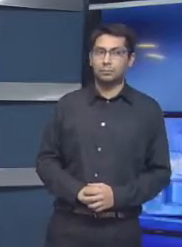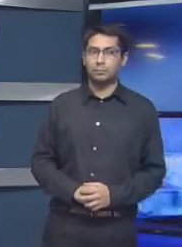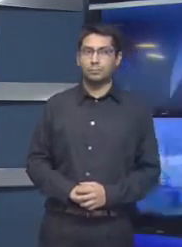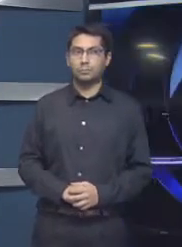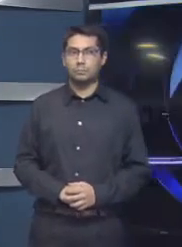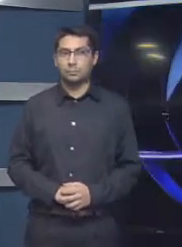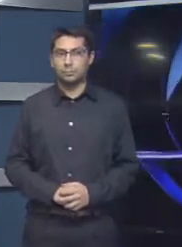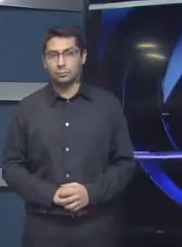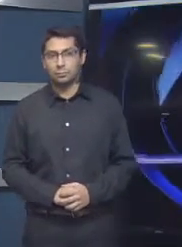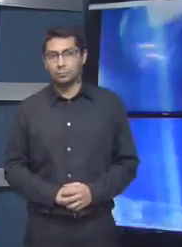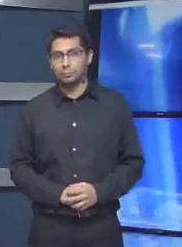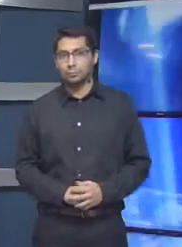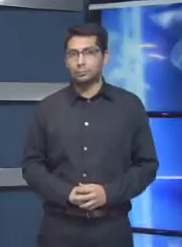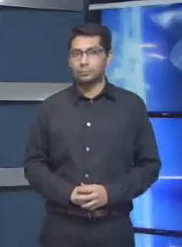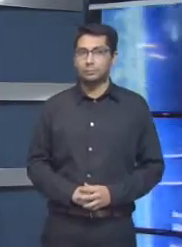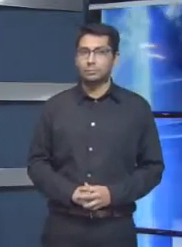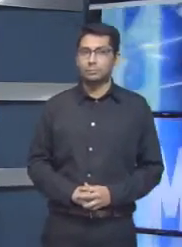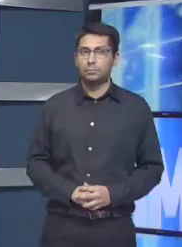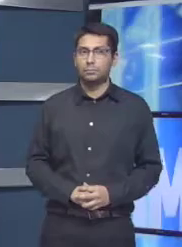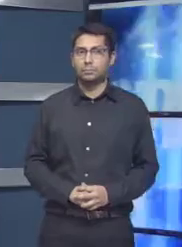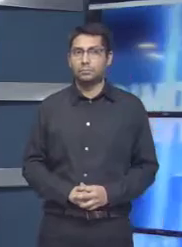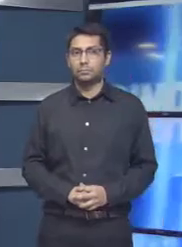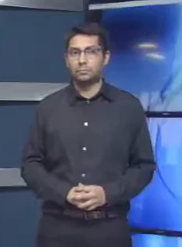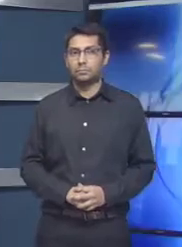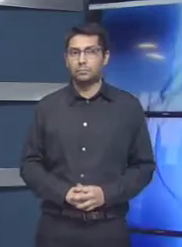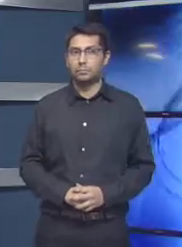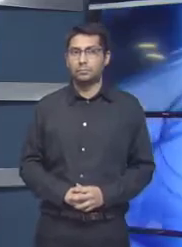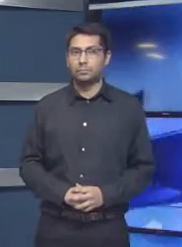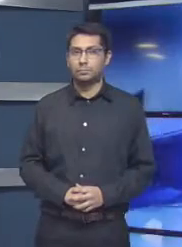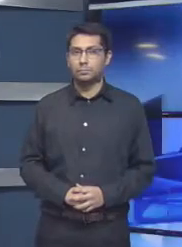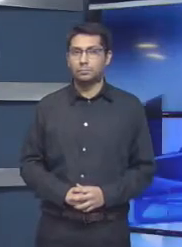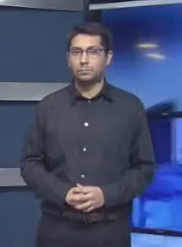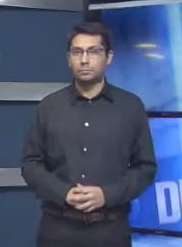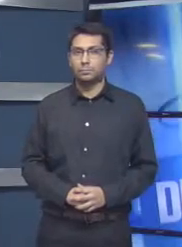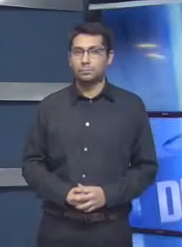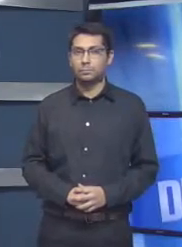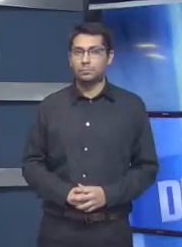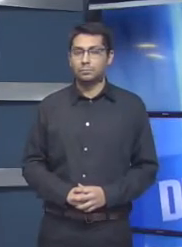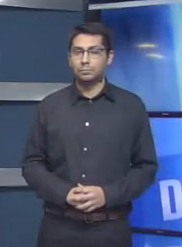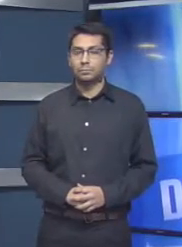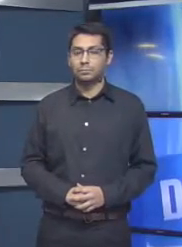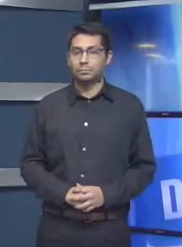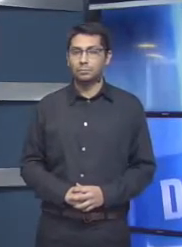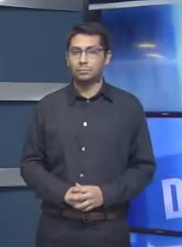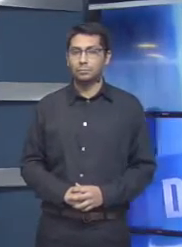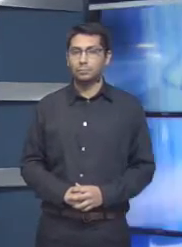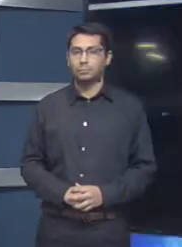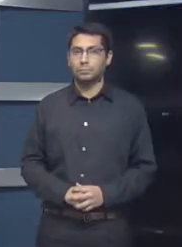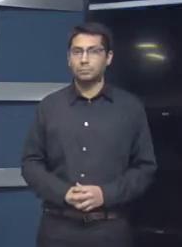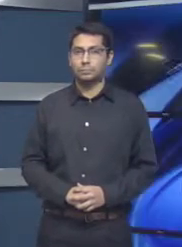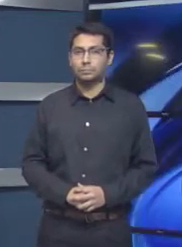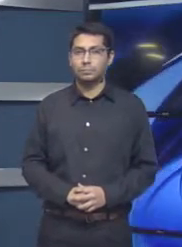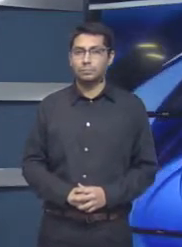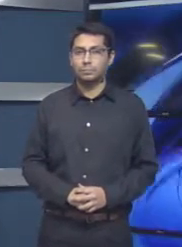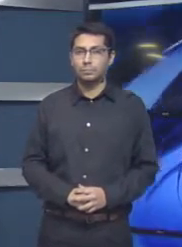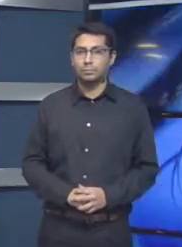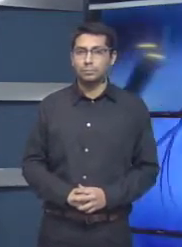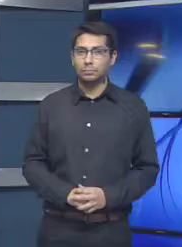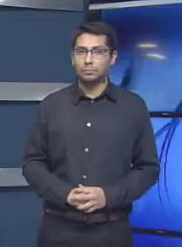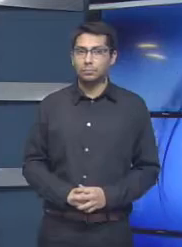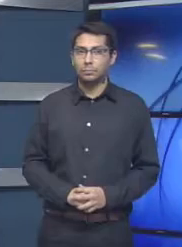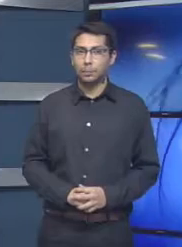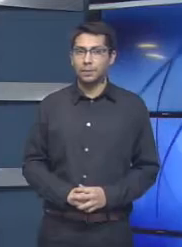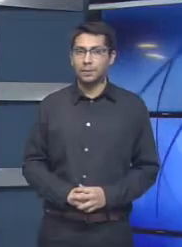que hemos tenido antes de cerrar estos 15 días otra vez. Así que creemos que